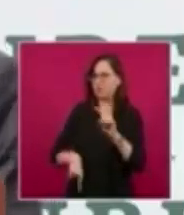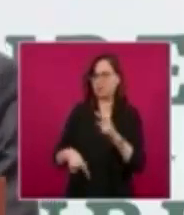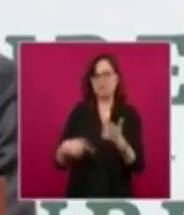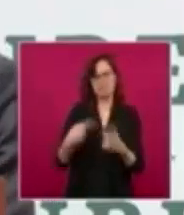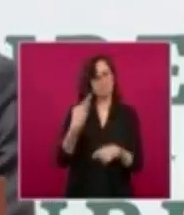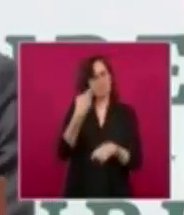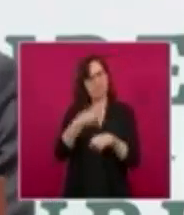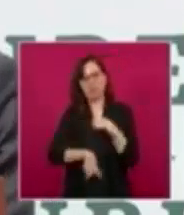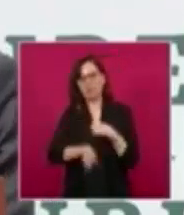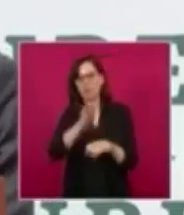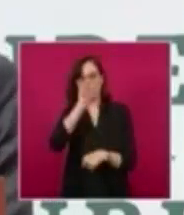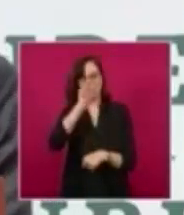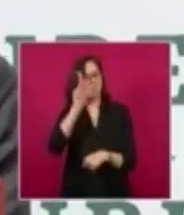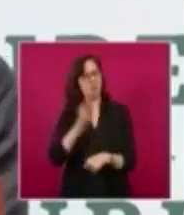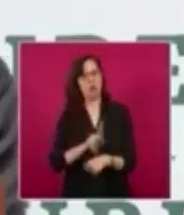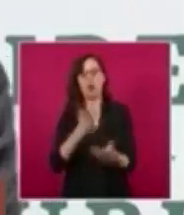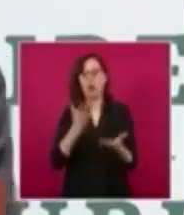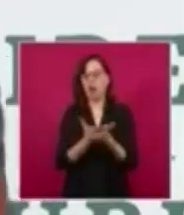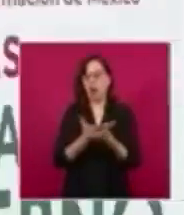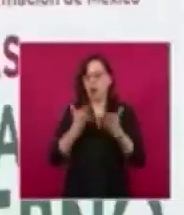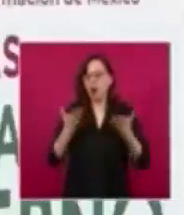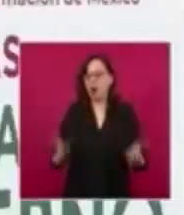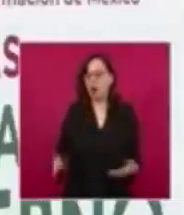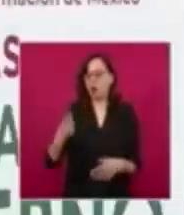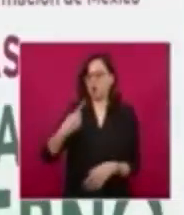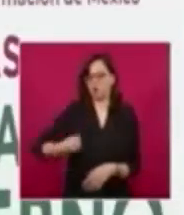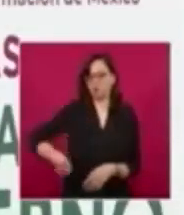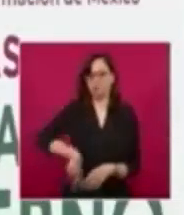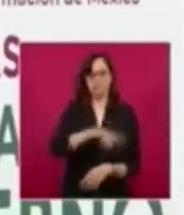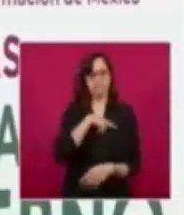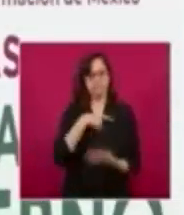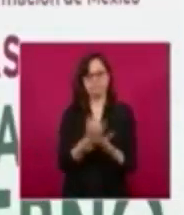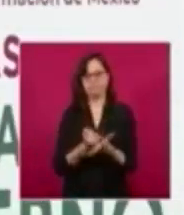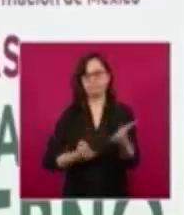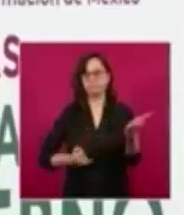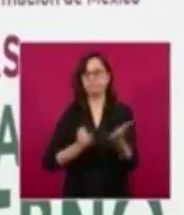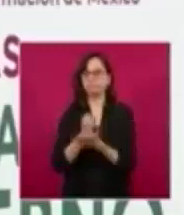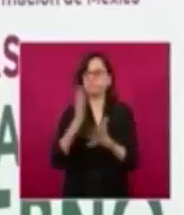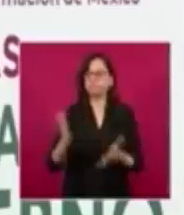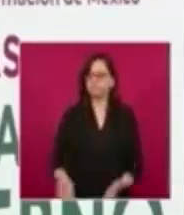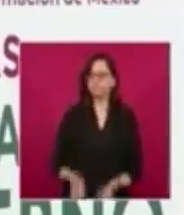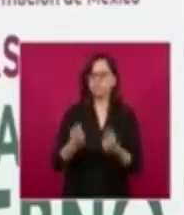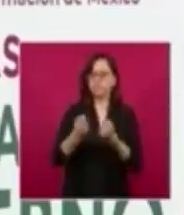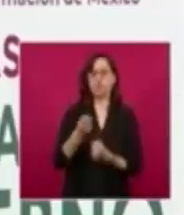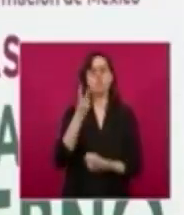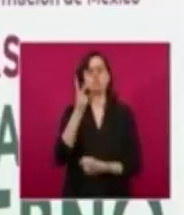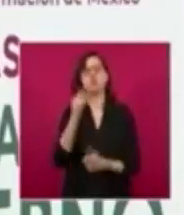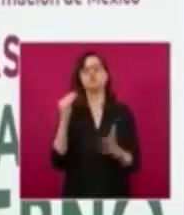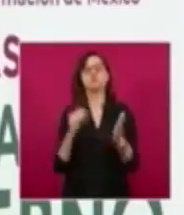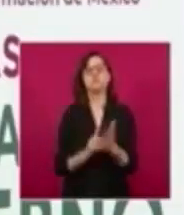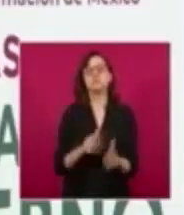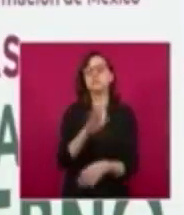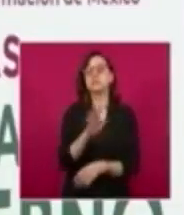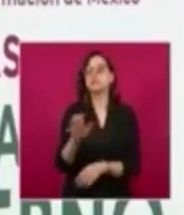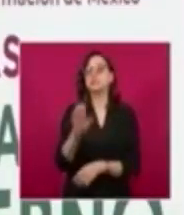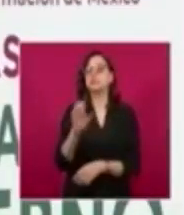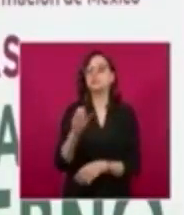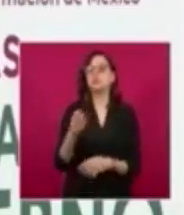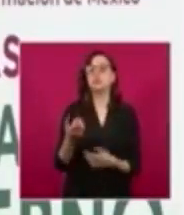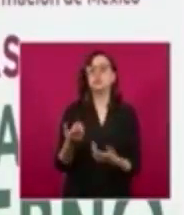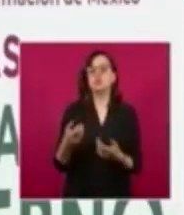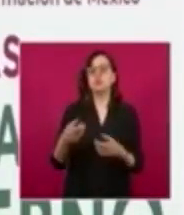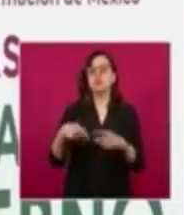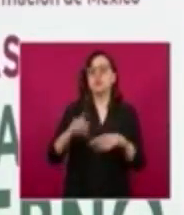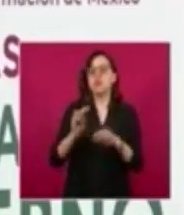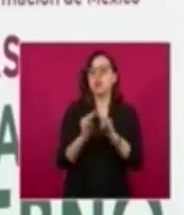la ley como no inconstitucional, pues ahora amaga, y como tú dices, coincidentemente